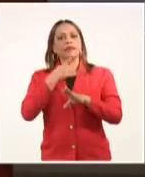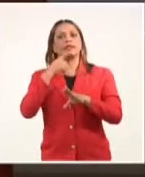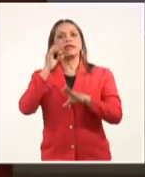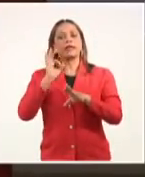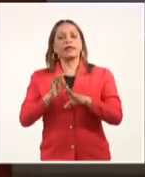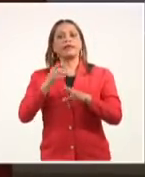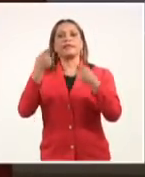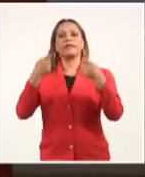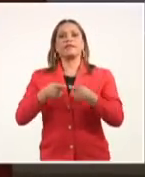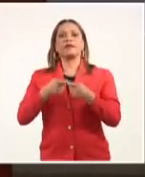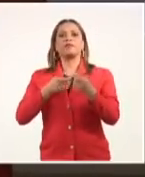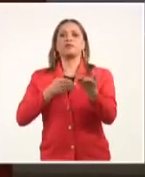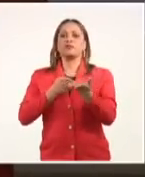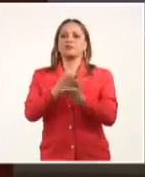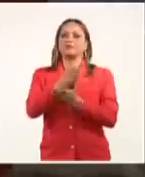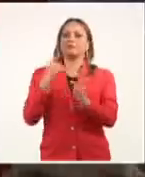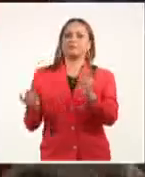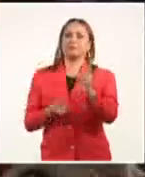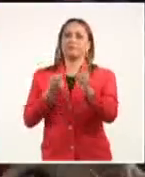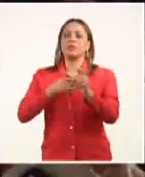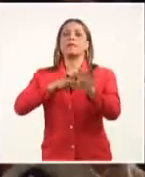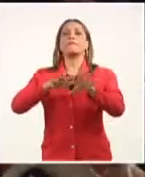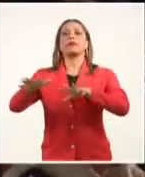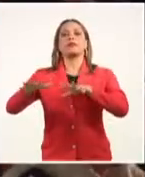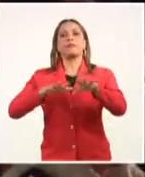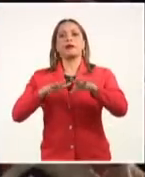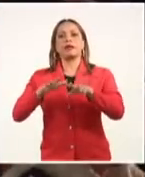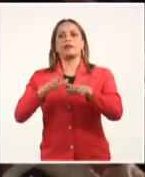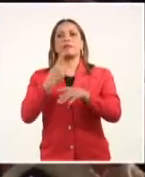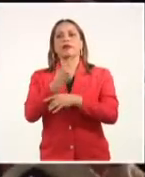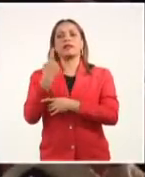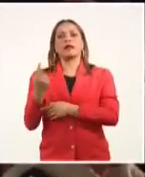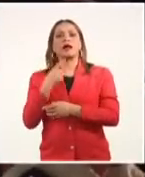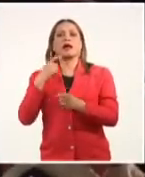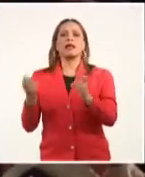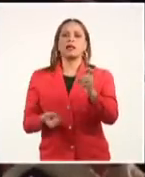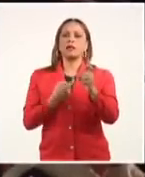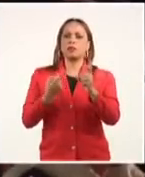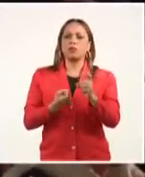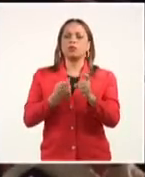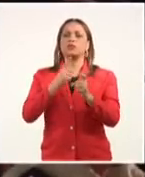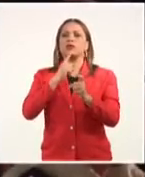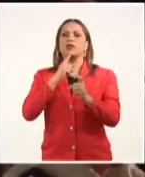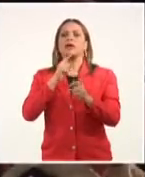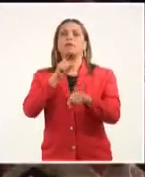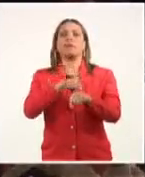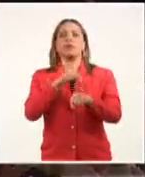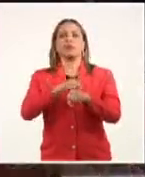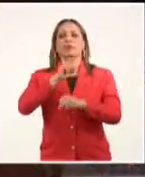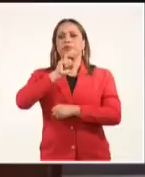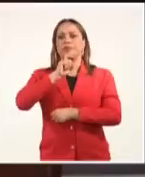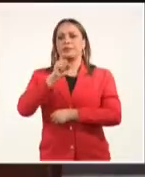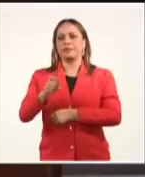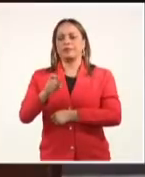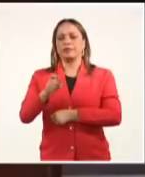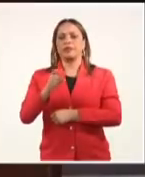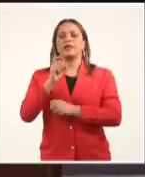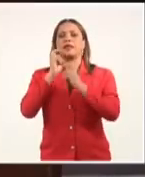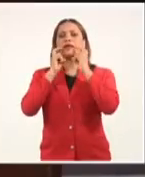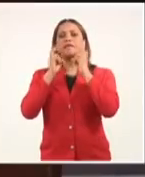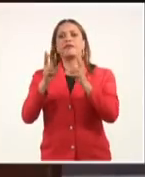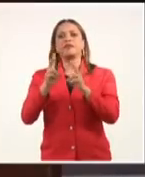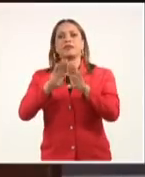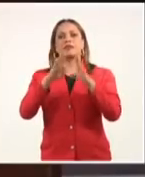éxitos y prepararse para encarar la opción más difícil. Y la vida se